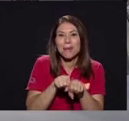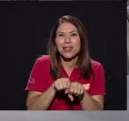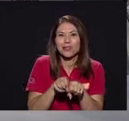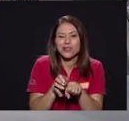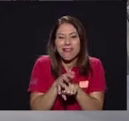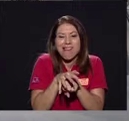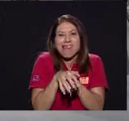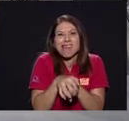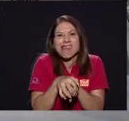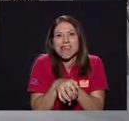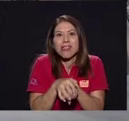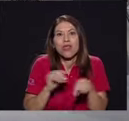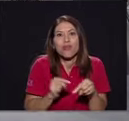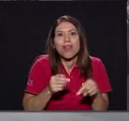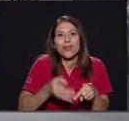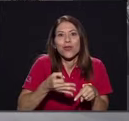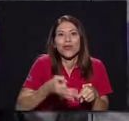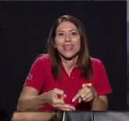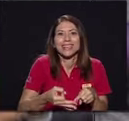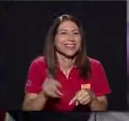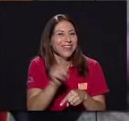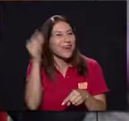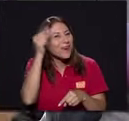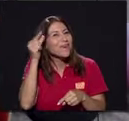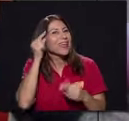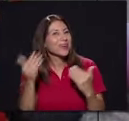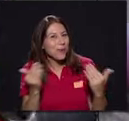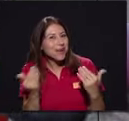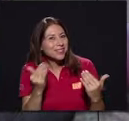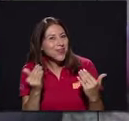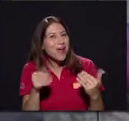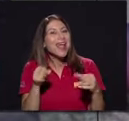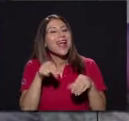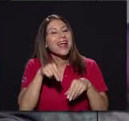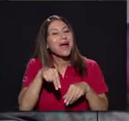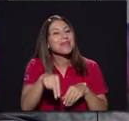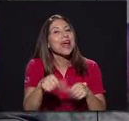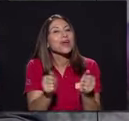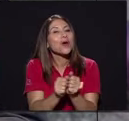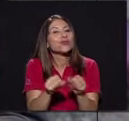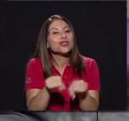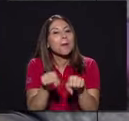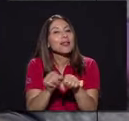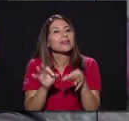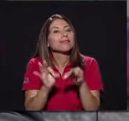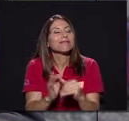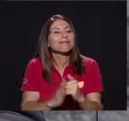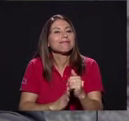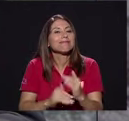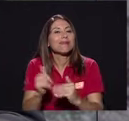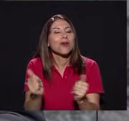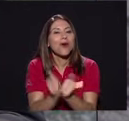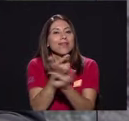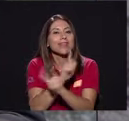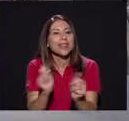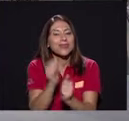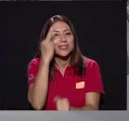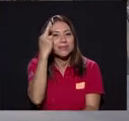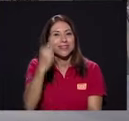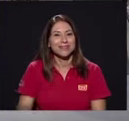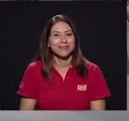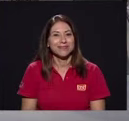gobierno abierto es caminar sin zapatos apretados, con libertad y con respeto al ciudadano, fundamentalmente.